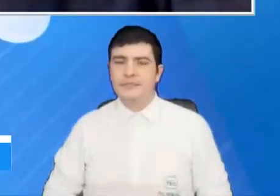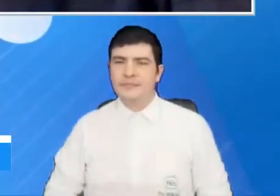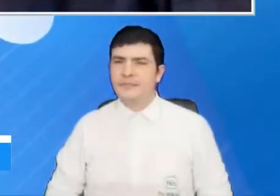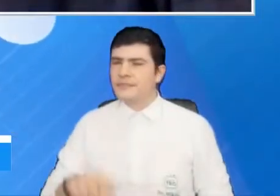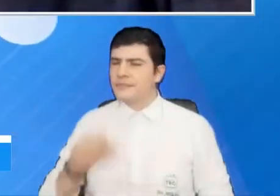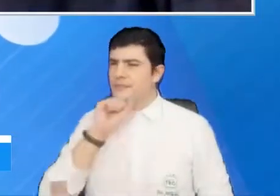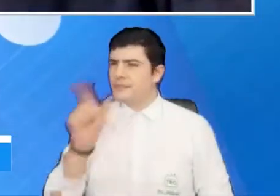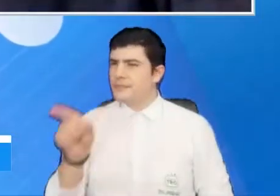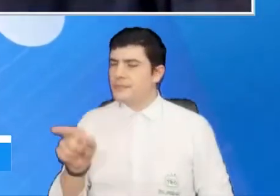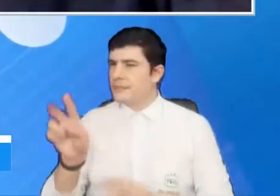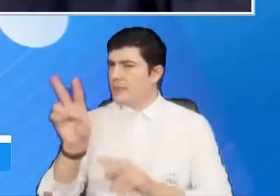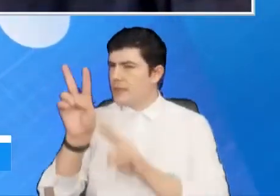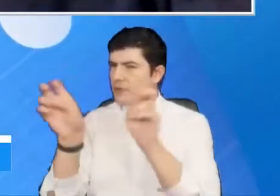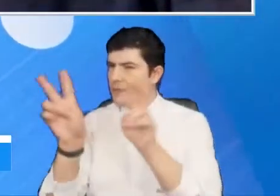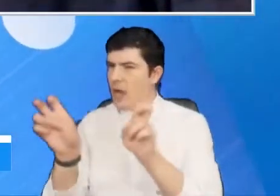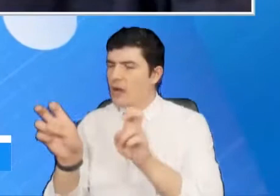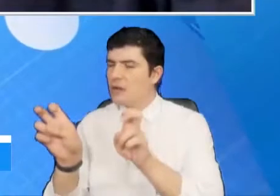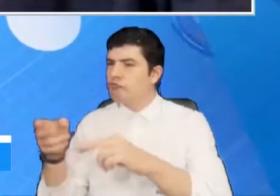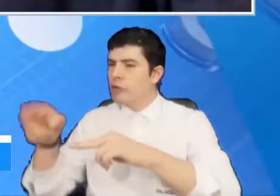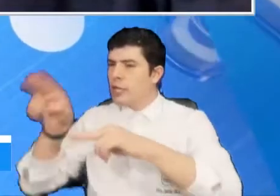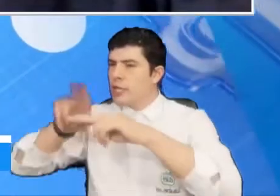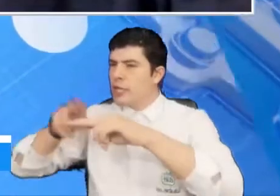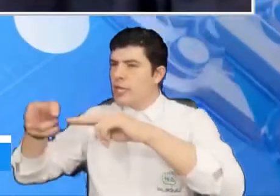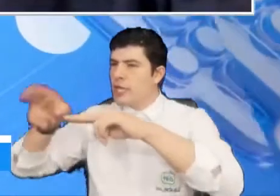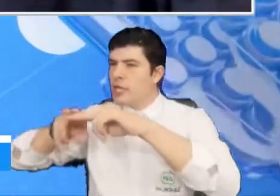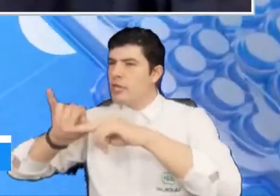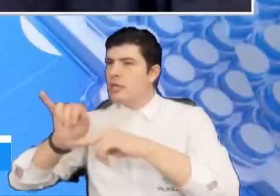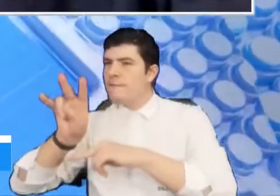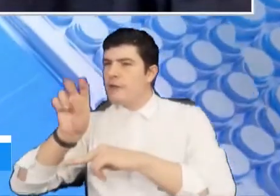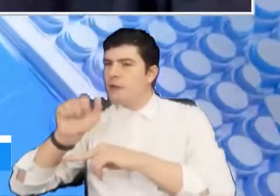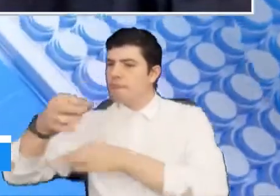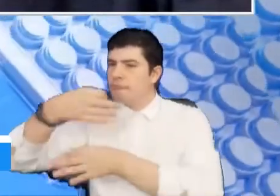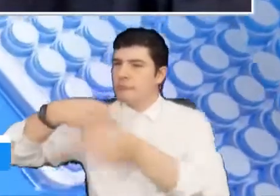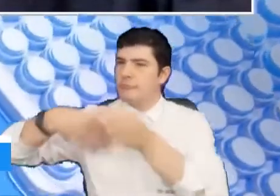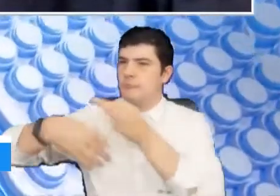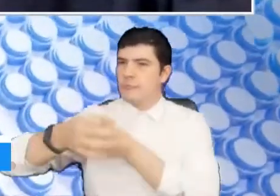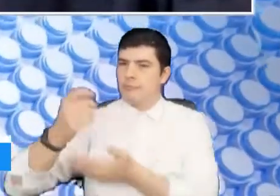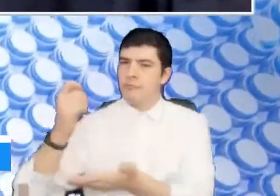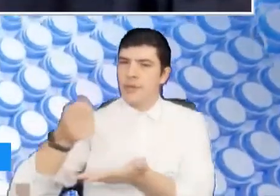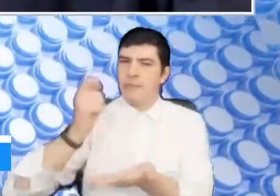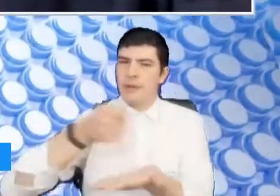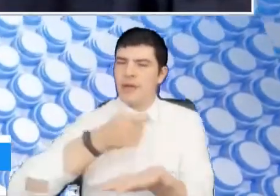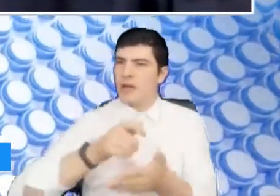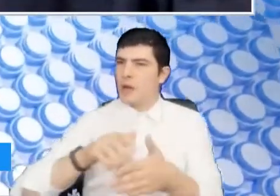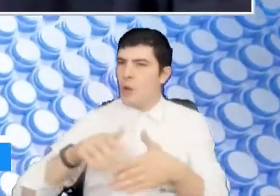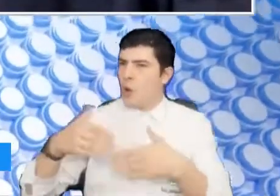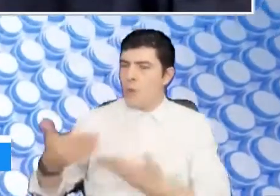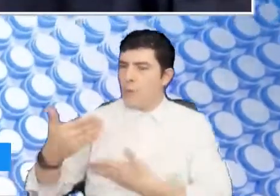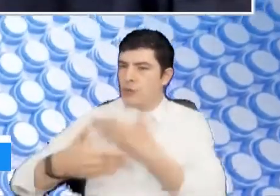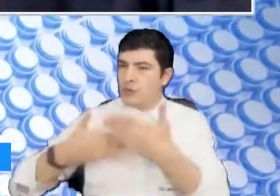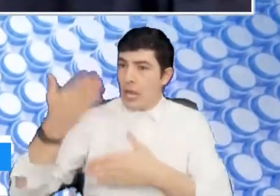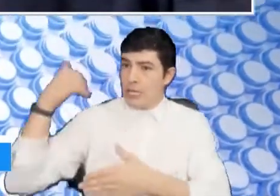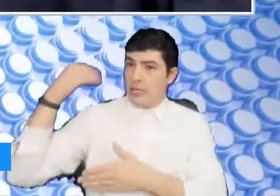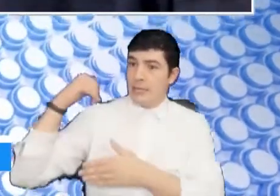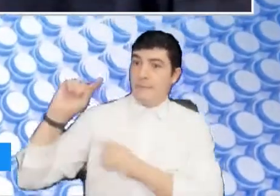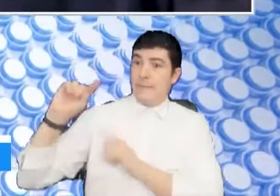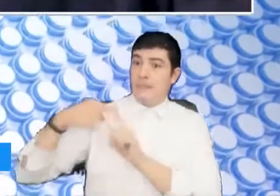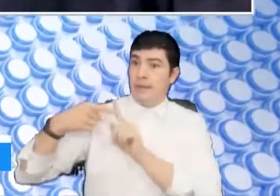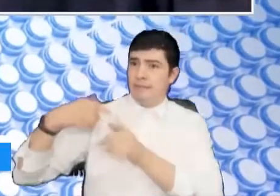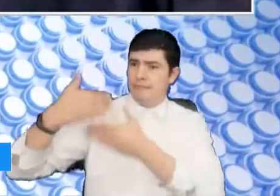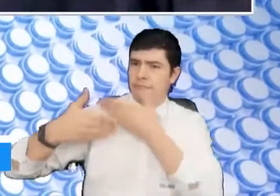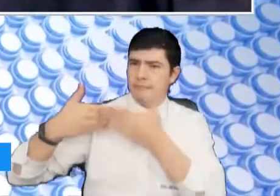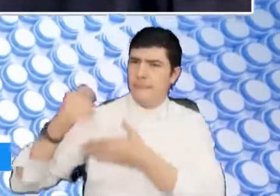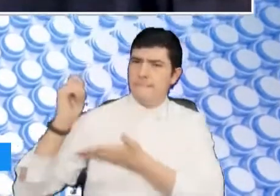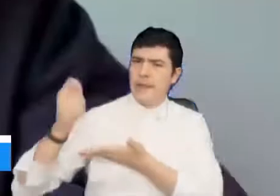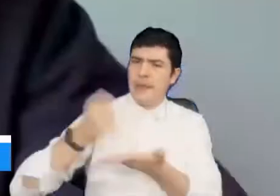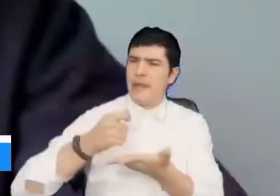devolución del IVA a los usuarios, ¿de qué manera se ha registrado esta devolución durante la primera etapa de este proceso?